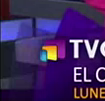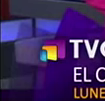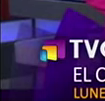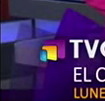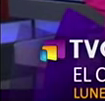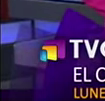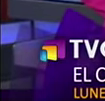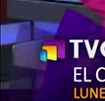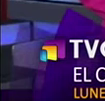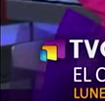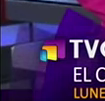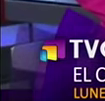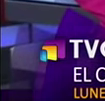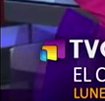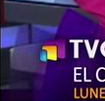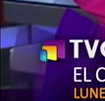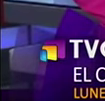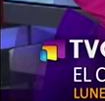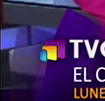piernas.